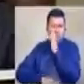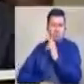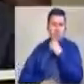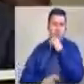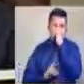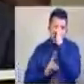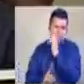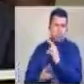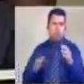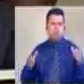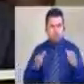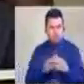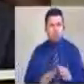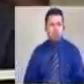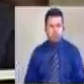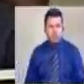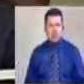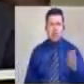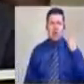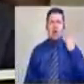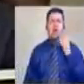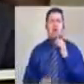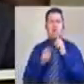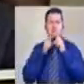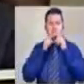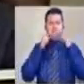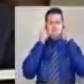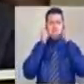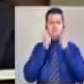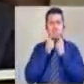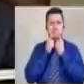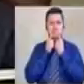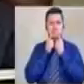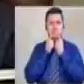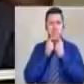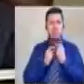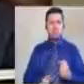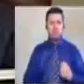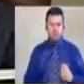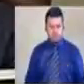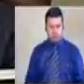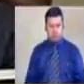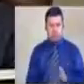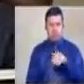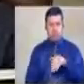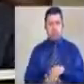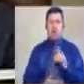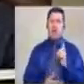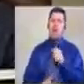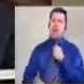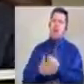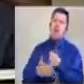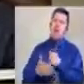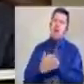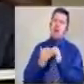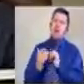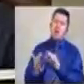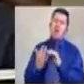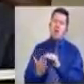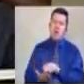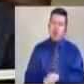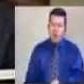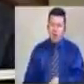recordando aquella frase de Abraham Lincoln cuando dijo, nos levantaremos después de tantas luchas y de guerras,